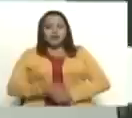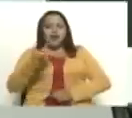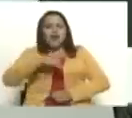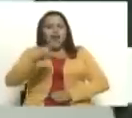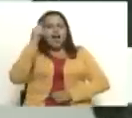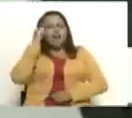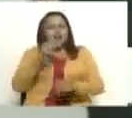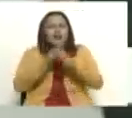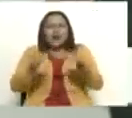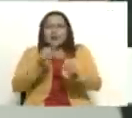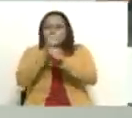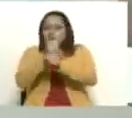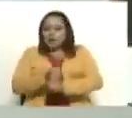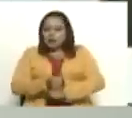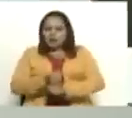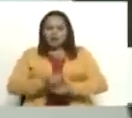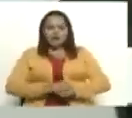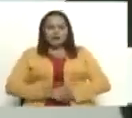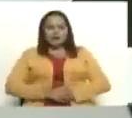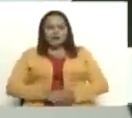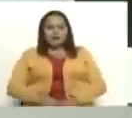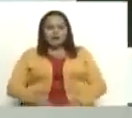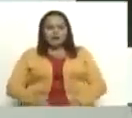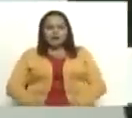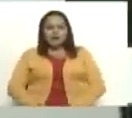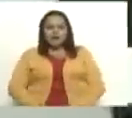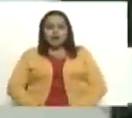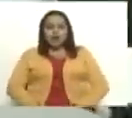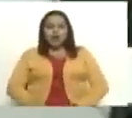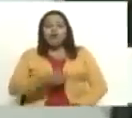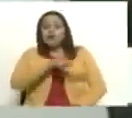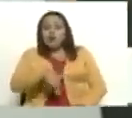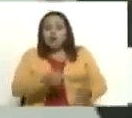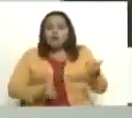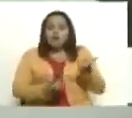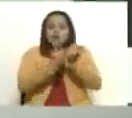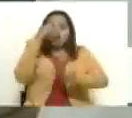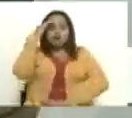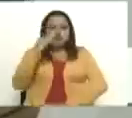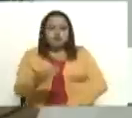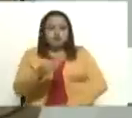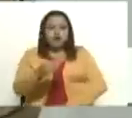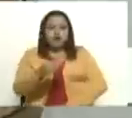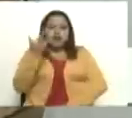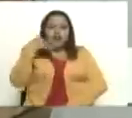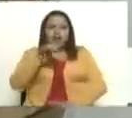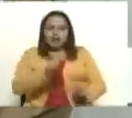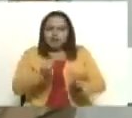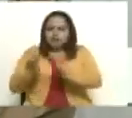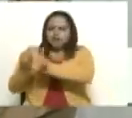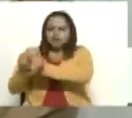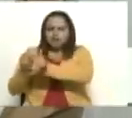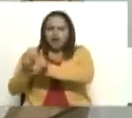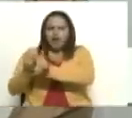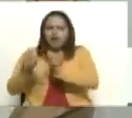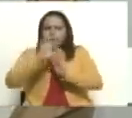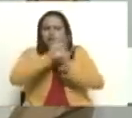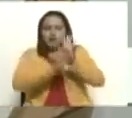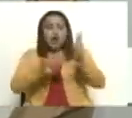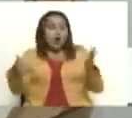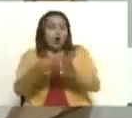tanto hemos esperado. Estamos apoyando a los soldados patriotas que hoy se han puesto del lado de la Constitución, un golpe